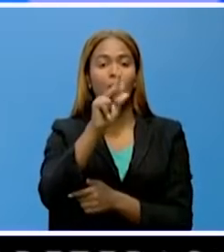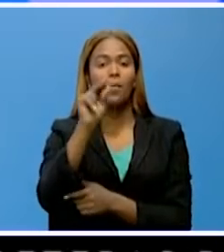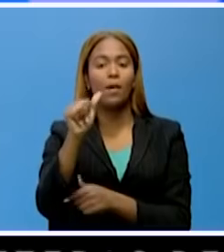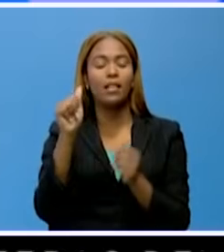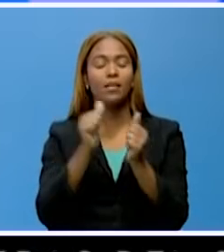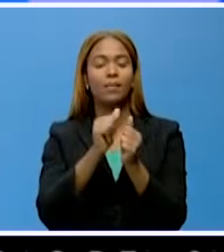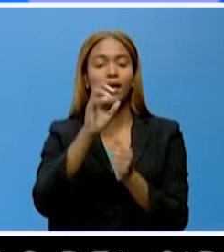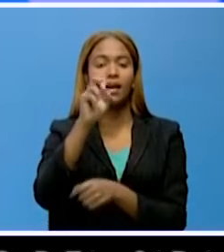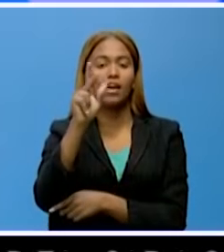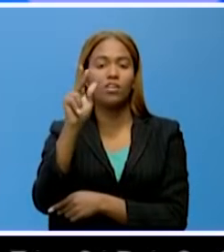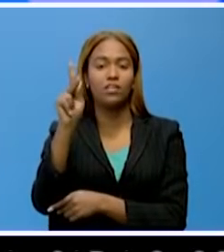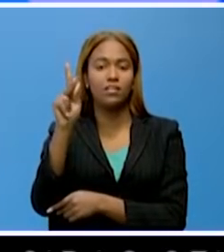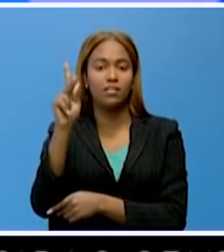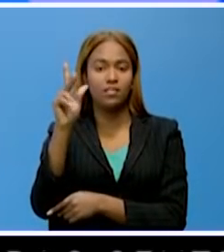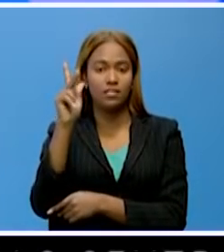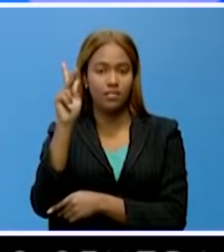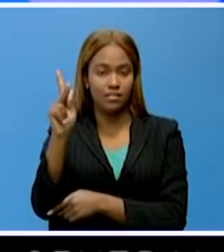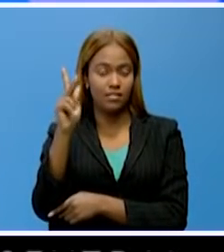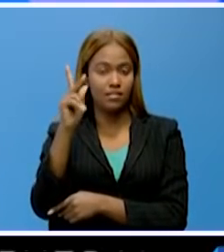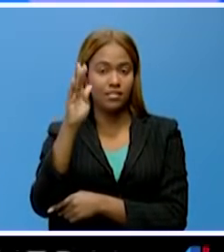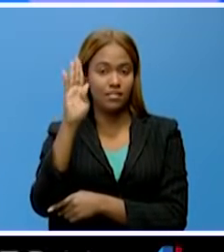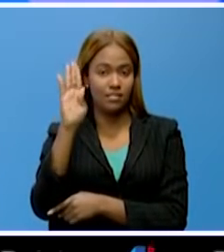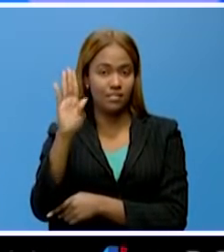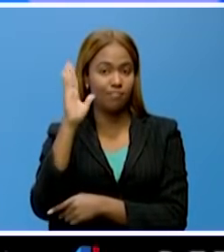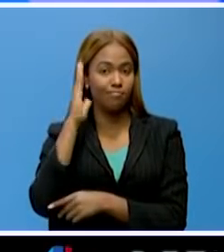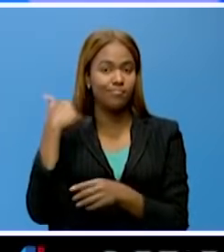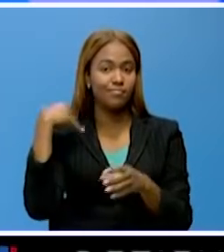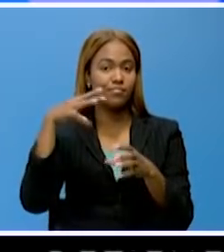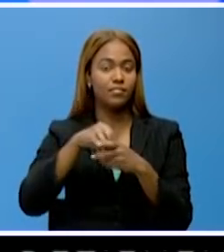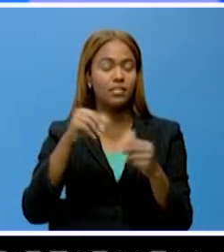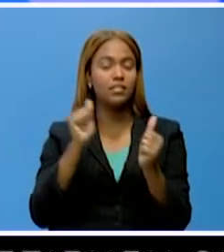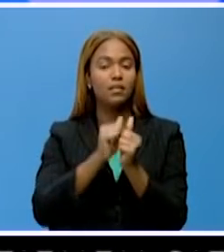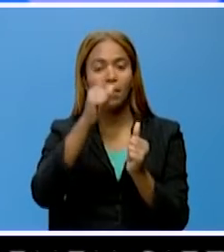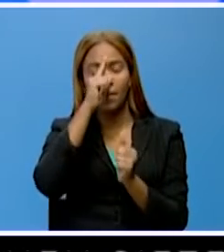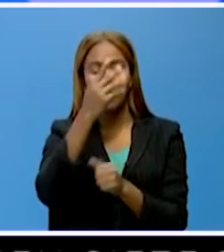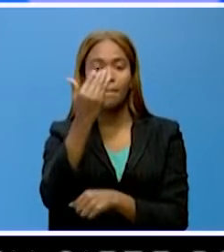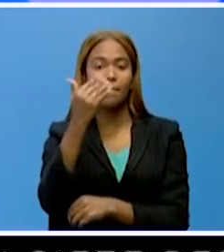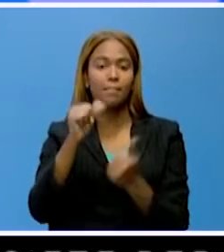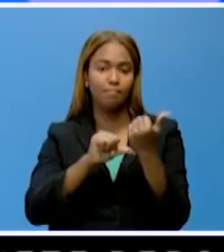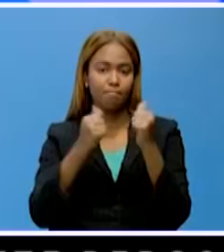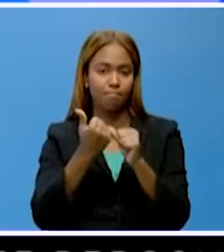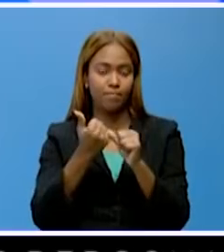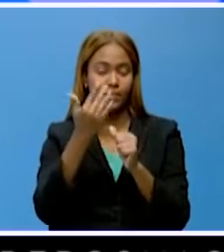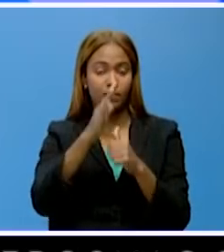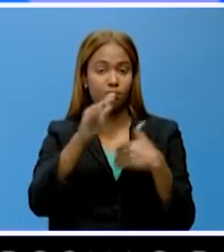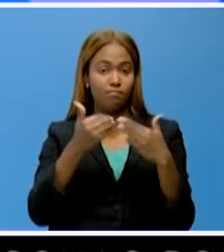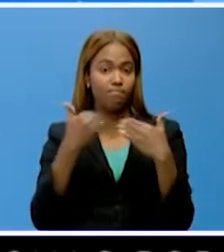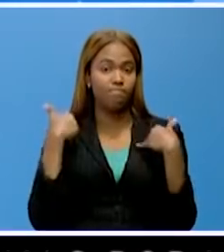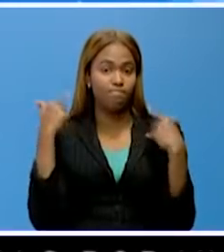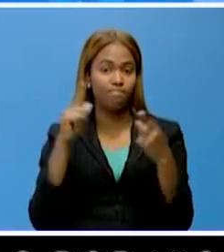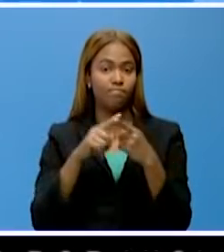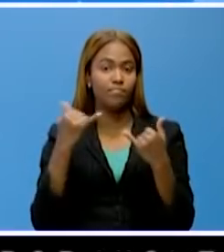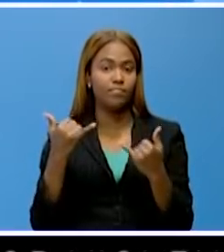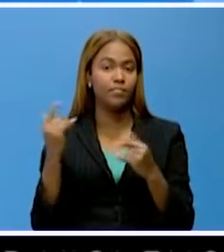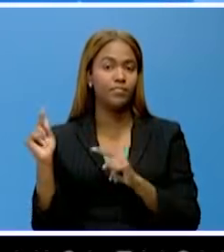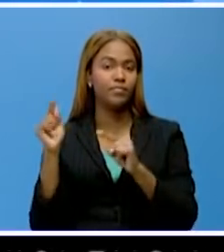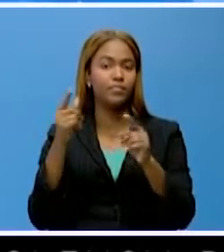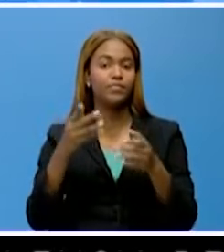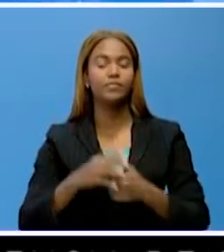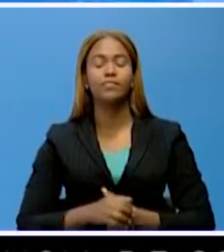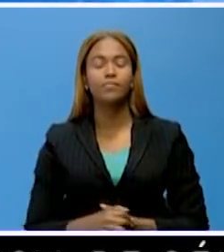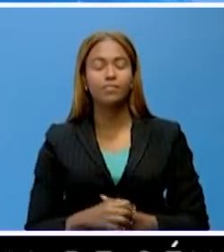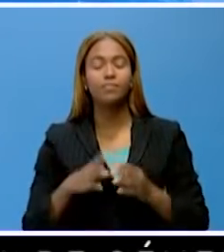artistas participarán en el Latin American Music Awards que está pautado para el 15 de abril. Esto es todo lo que tengo, Alex. Regreso